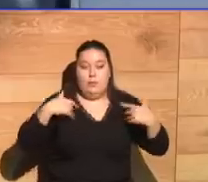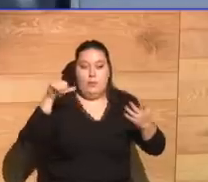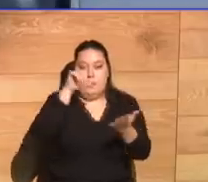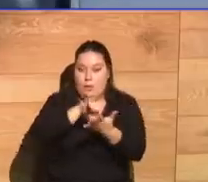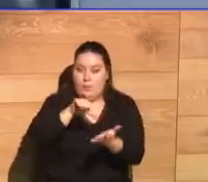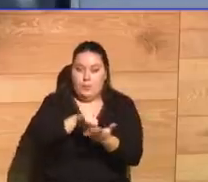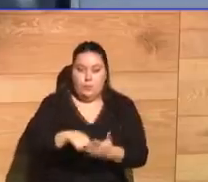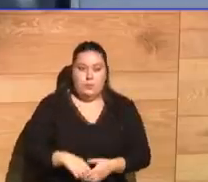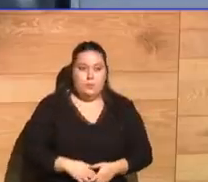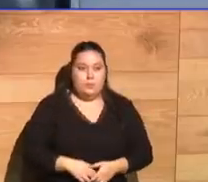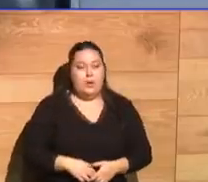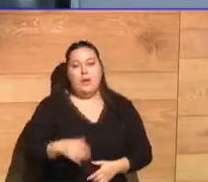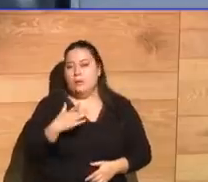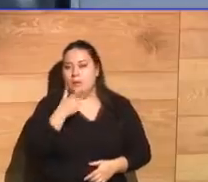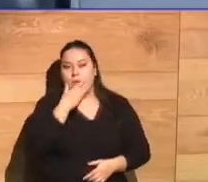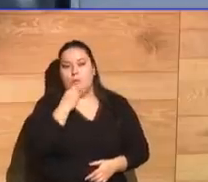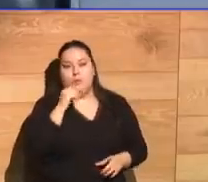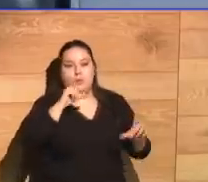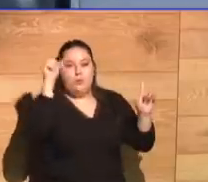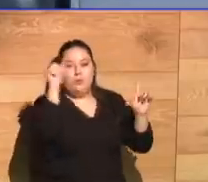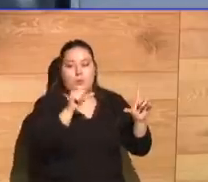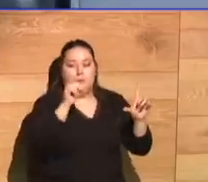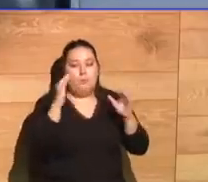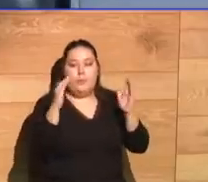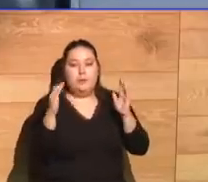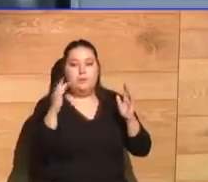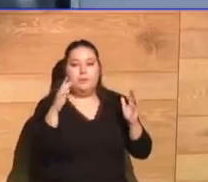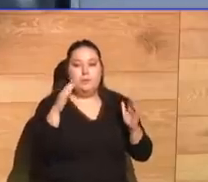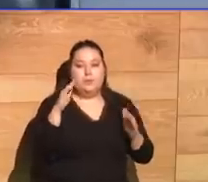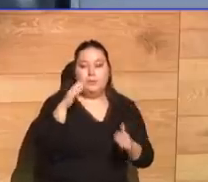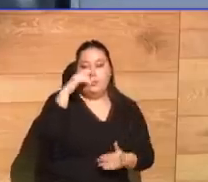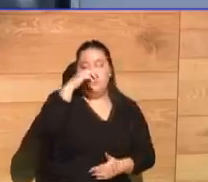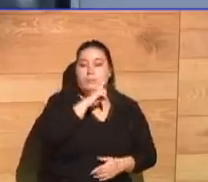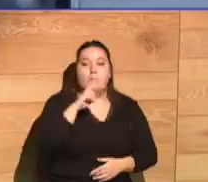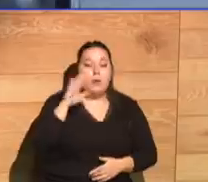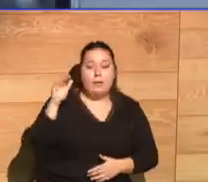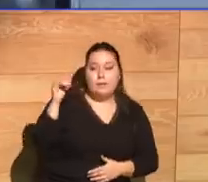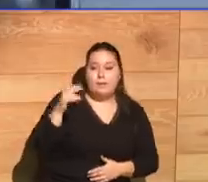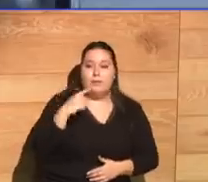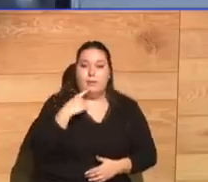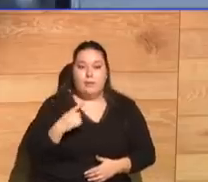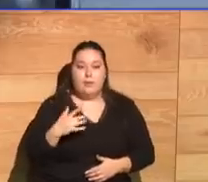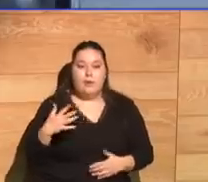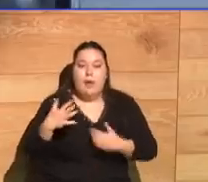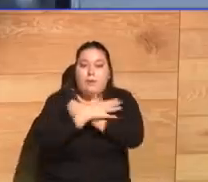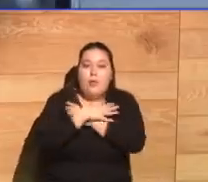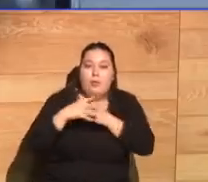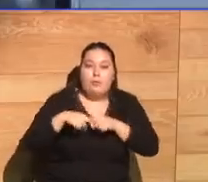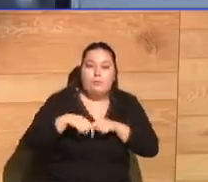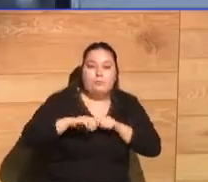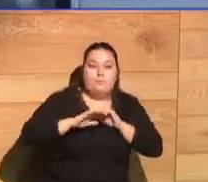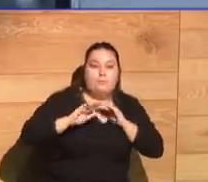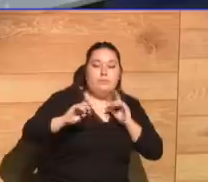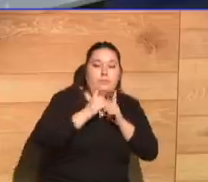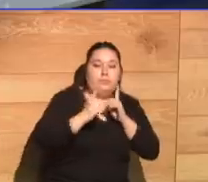por cierto, el plano cuando se despide de su madre, ¿no? Qué maravilla. Cuando, en el plano general, cuando rompen el abrazo y entonces la cámara empieza a moverse, que